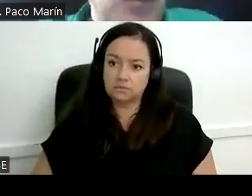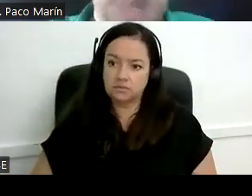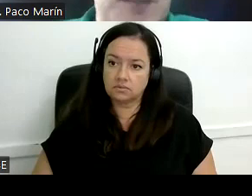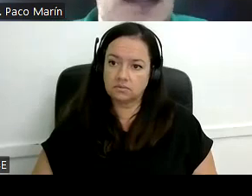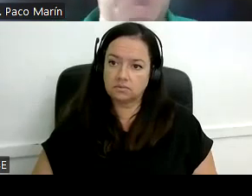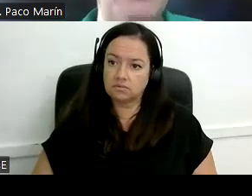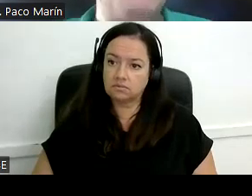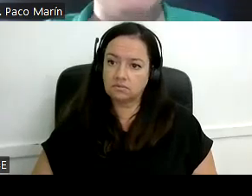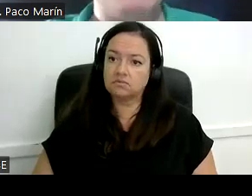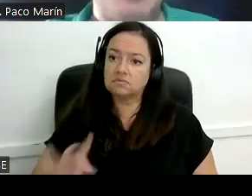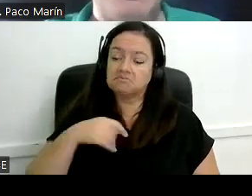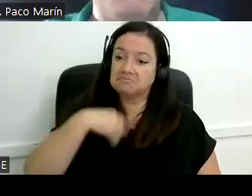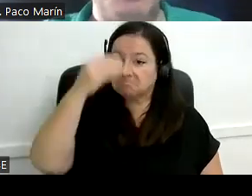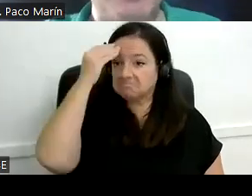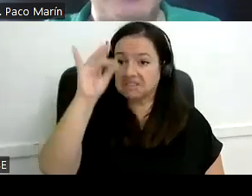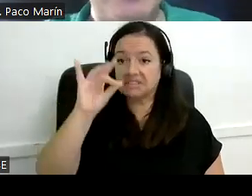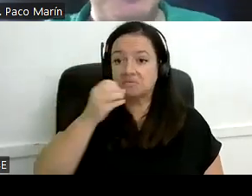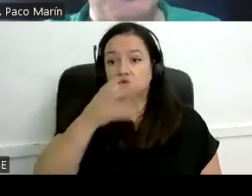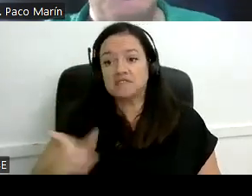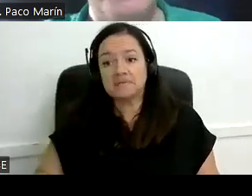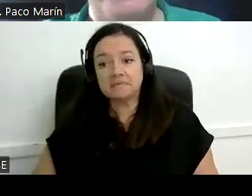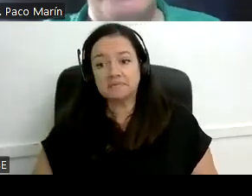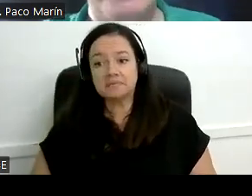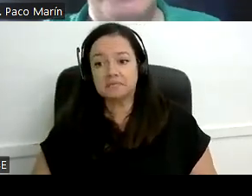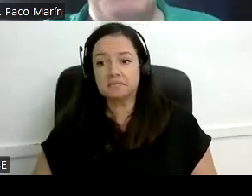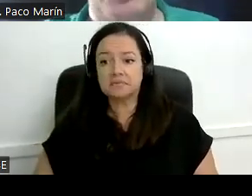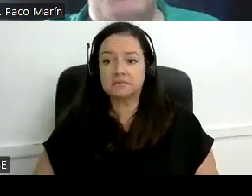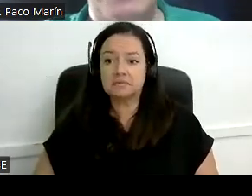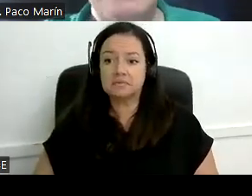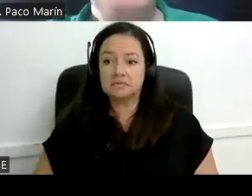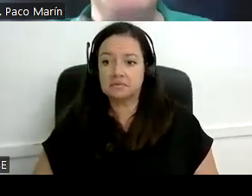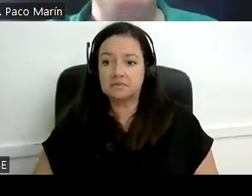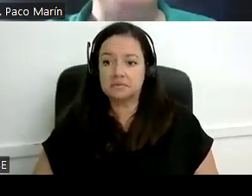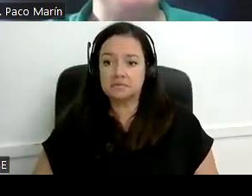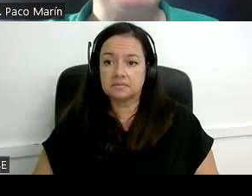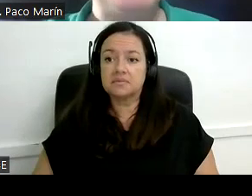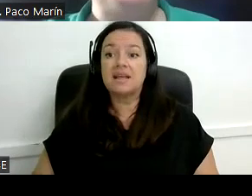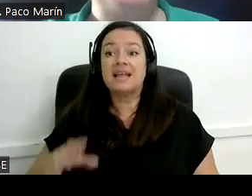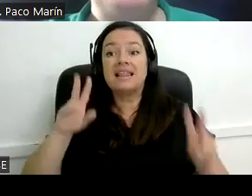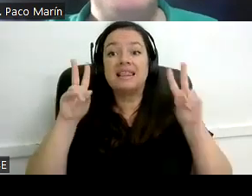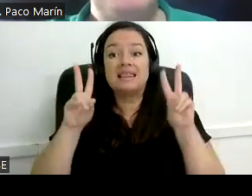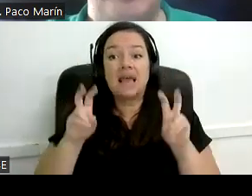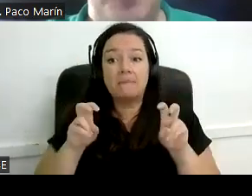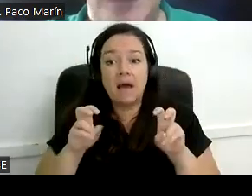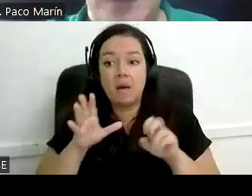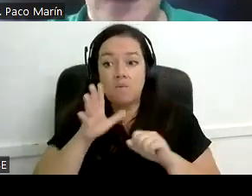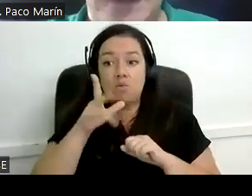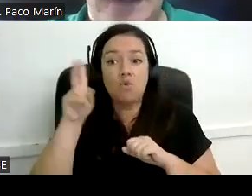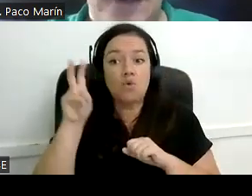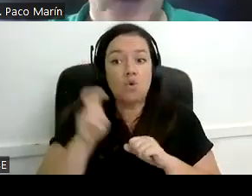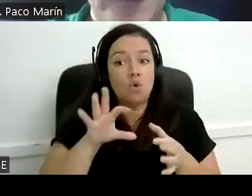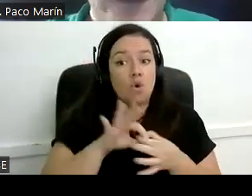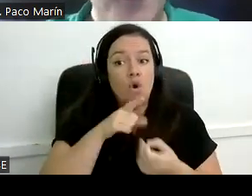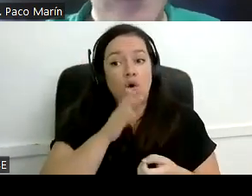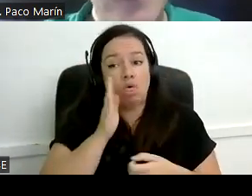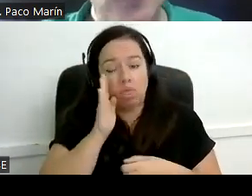principio, sí, a mí me parece una muy buena indicación lo de la hipersomnia. Siempre que no haya una causa, o sea, siempre que